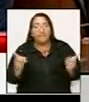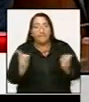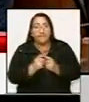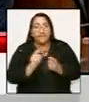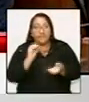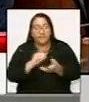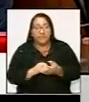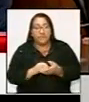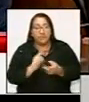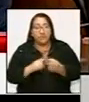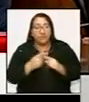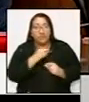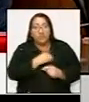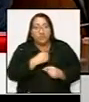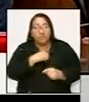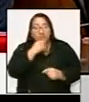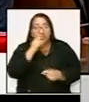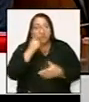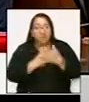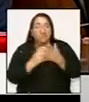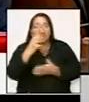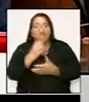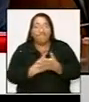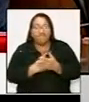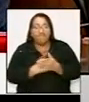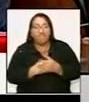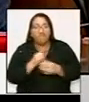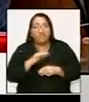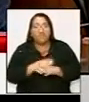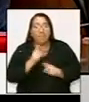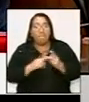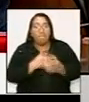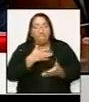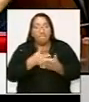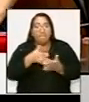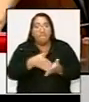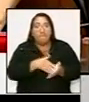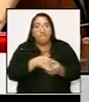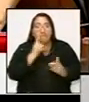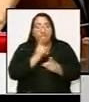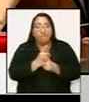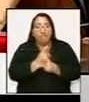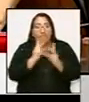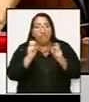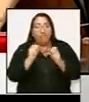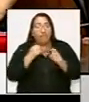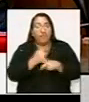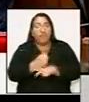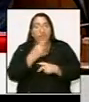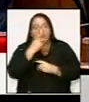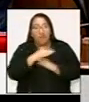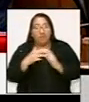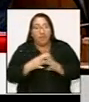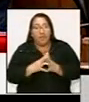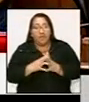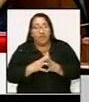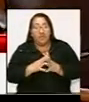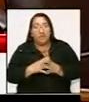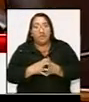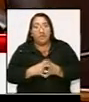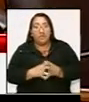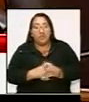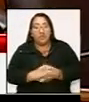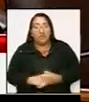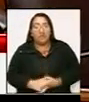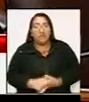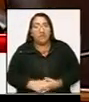están implementando desde el Ministerio de la Mujer para reducir la vulnerabilidad de las mujeres frente a temas de impactos ambientales